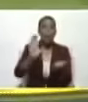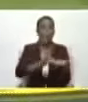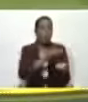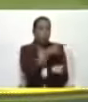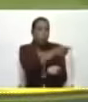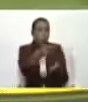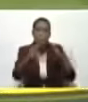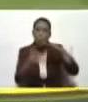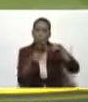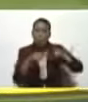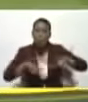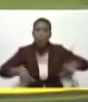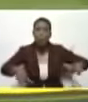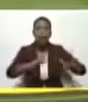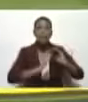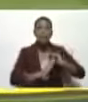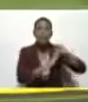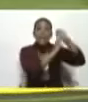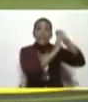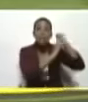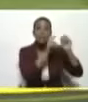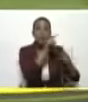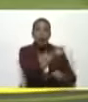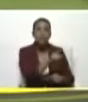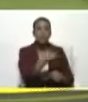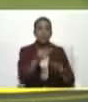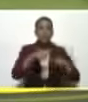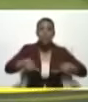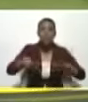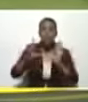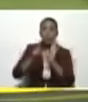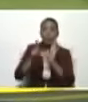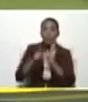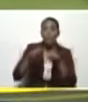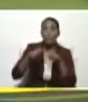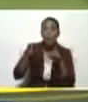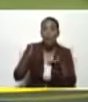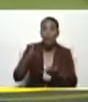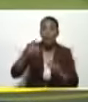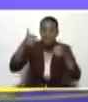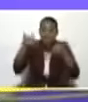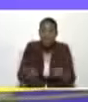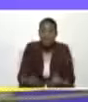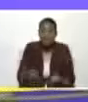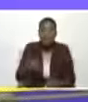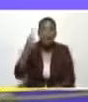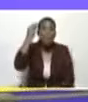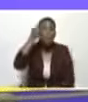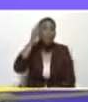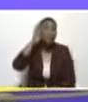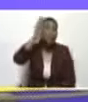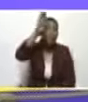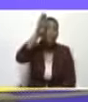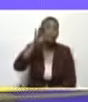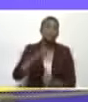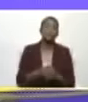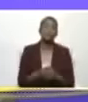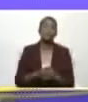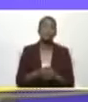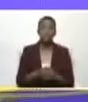cantera de líderes y lidereza para el país del presente pero sobre todo para el país del